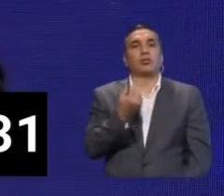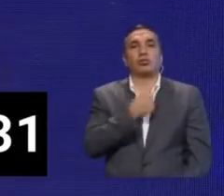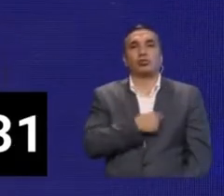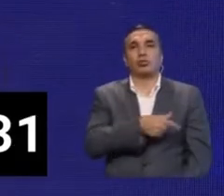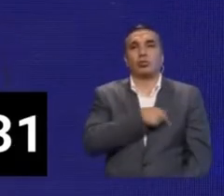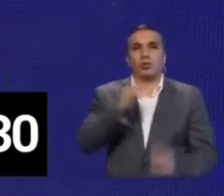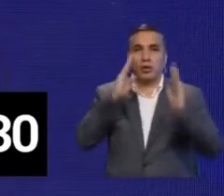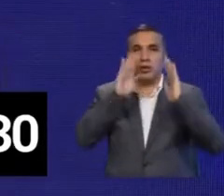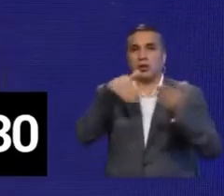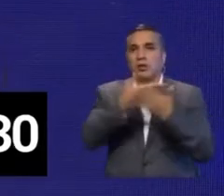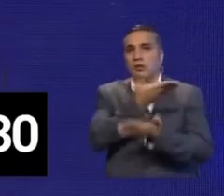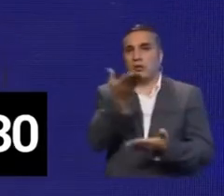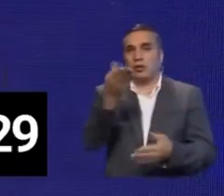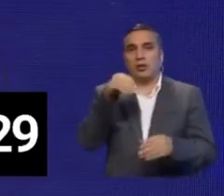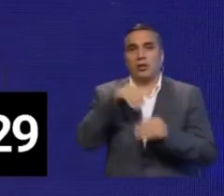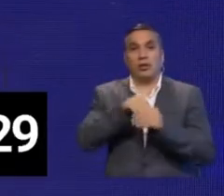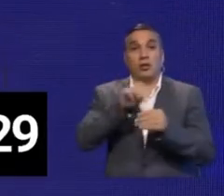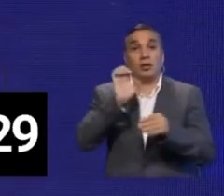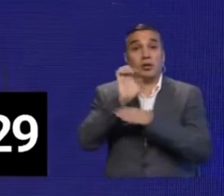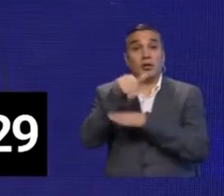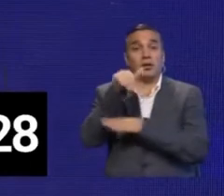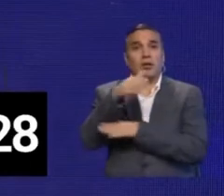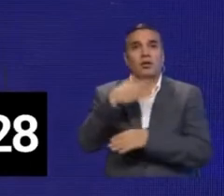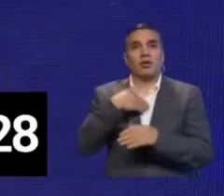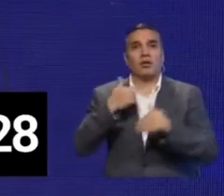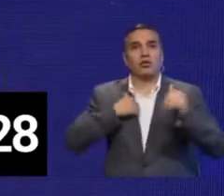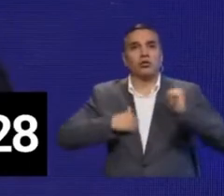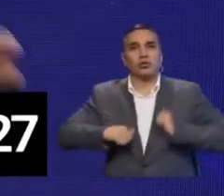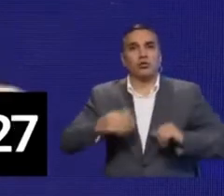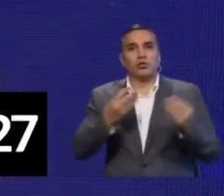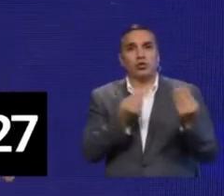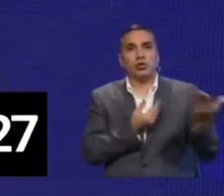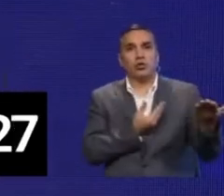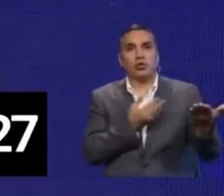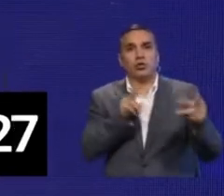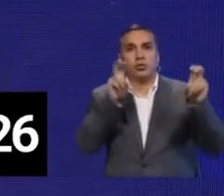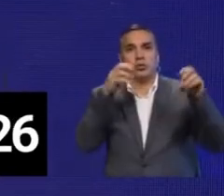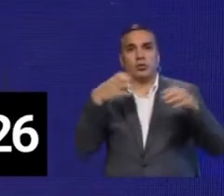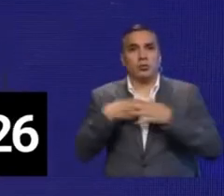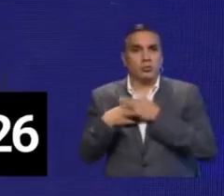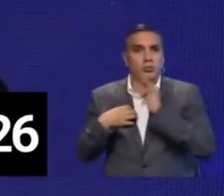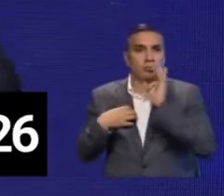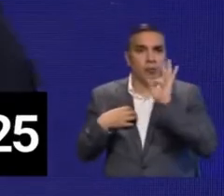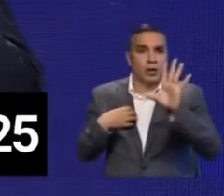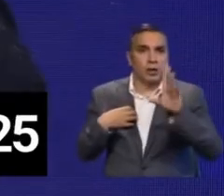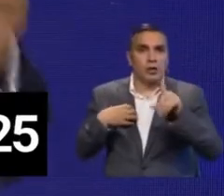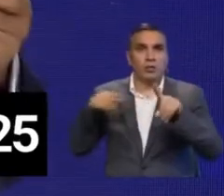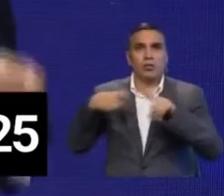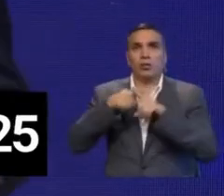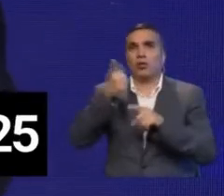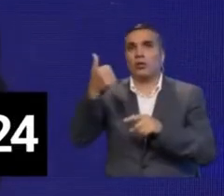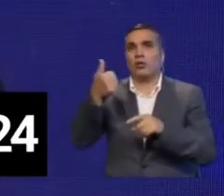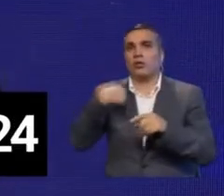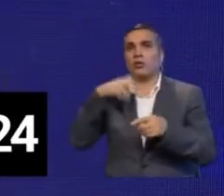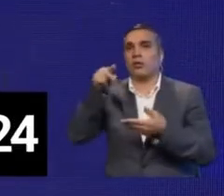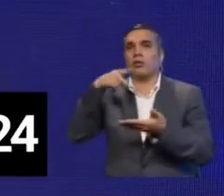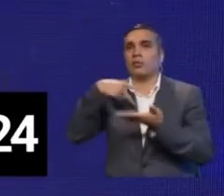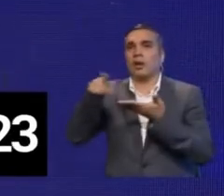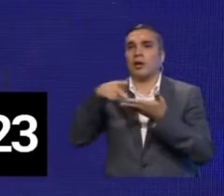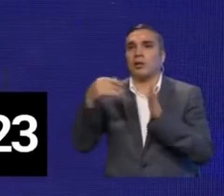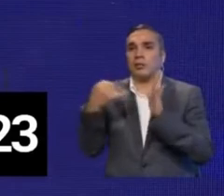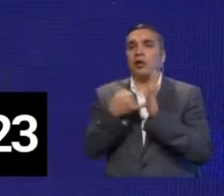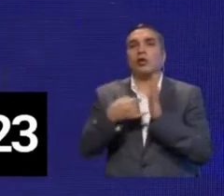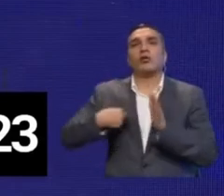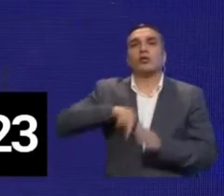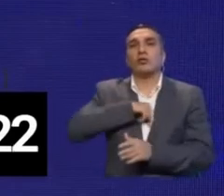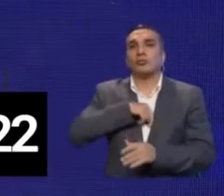ti, familia ecuatoriana, que ha estado sufriendo tremendamente en el contexto de esta pandemia. Mientras otros perdonaron impuestos, nosotros